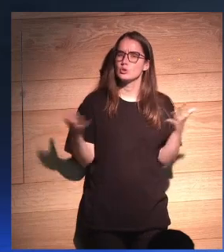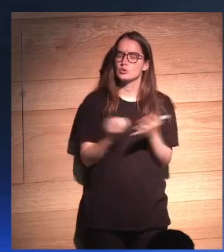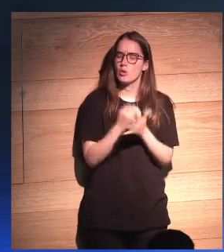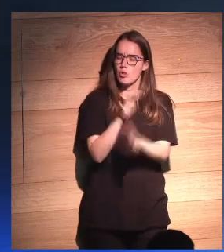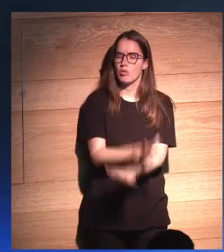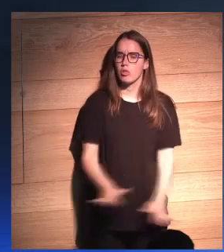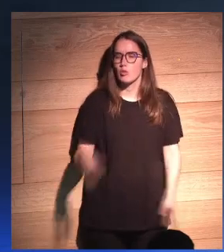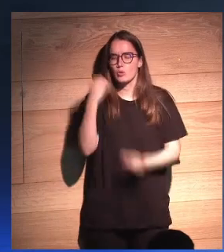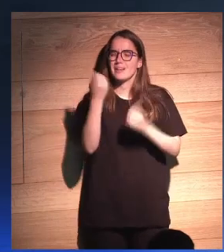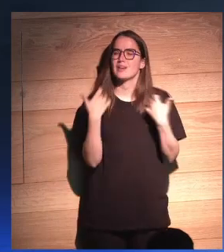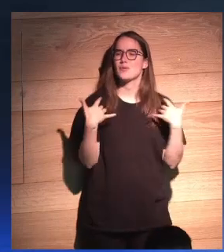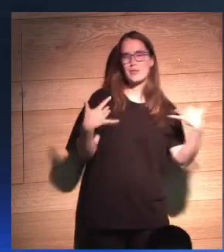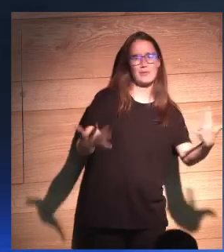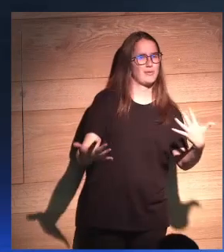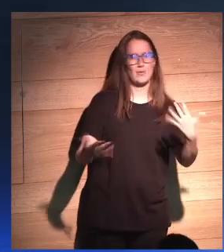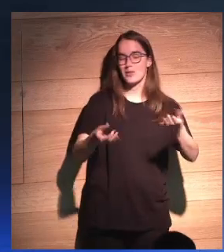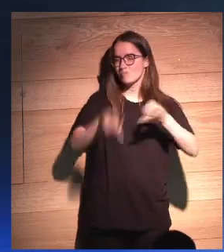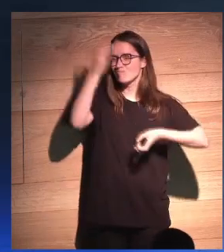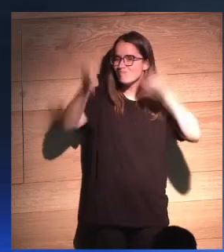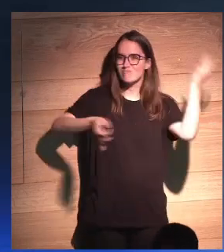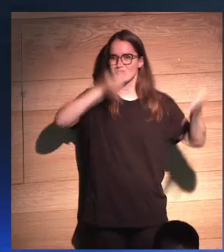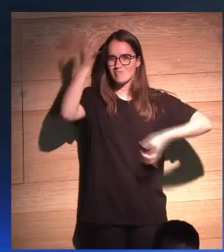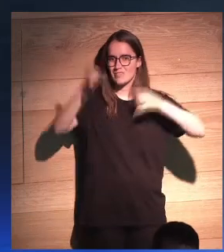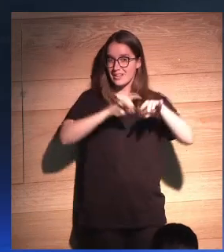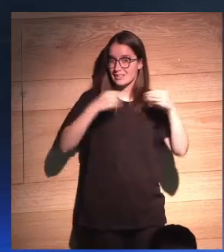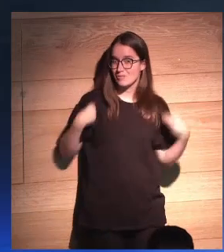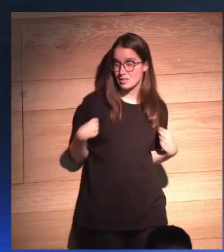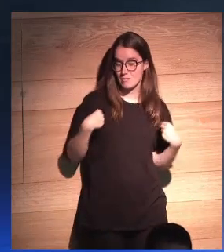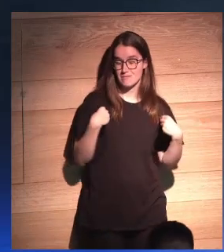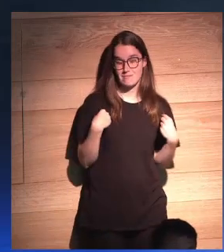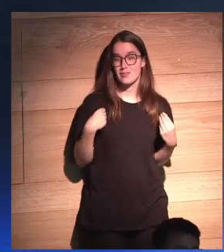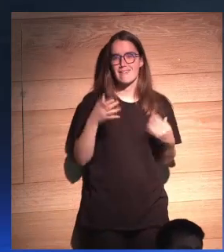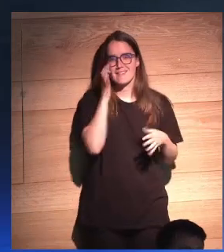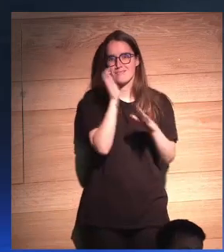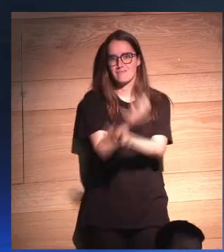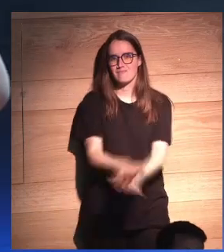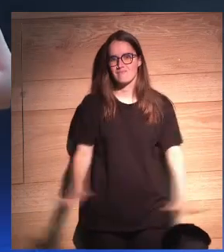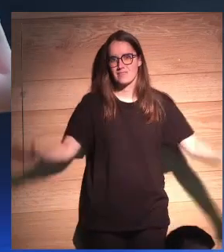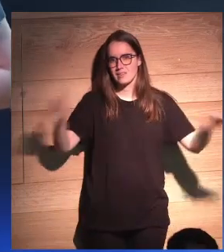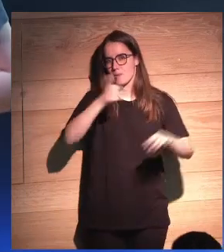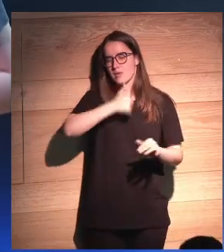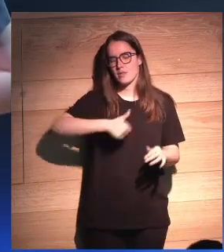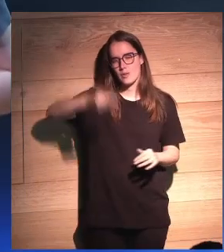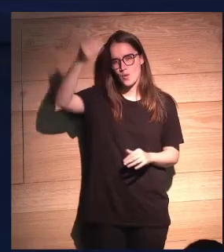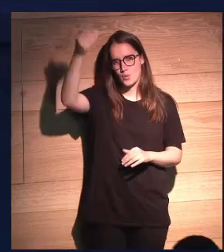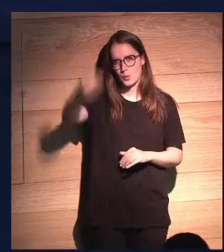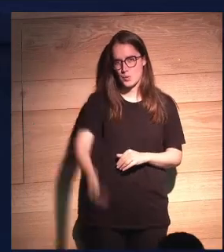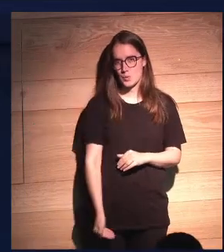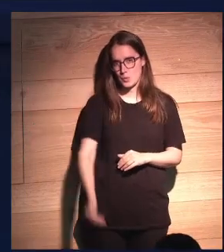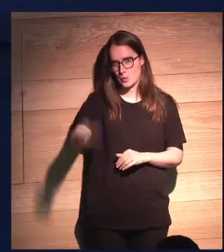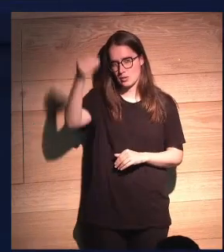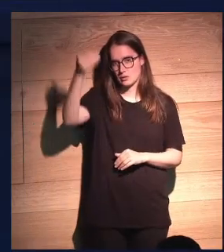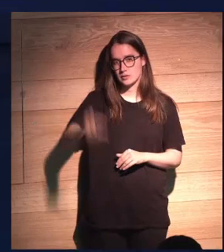más lento de lo que pensáis cuando estáis creando proyectos de estas características, de este tamaño. Pero la paciencia es vital, y la